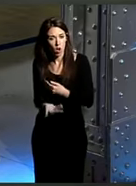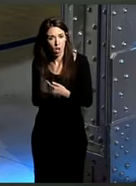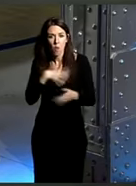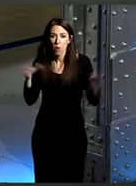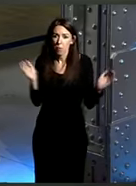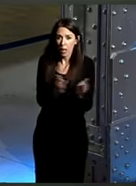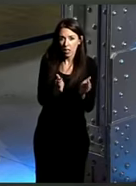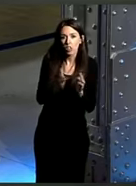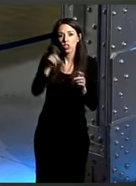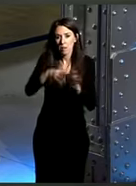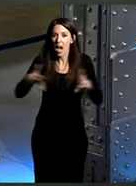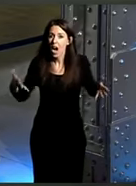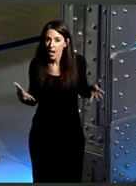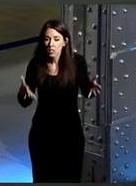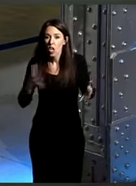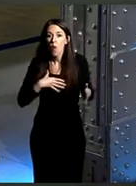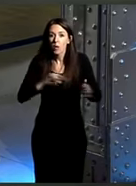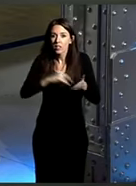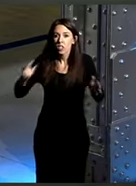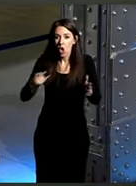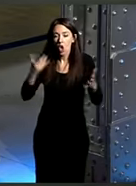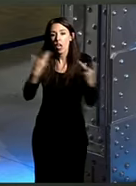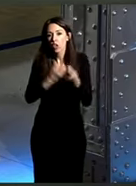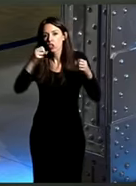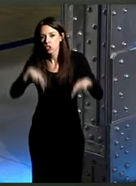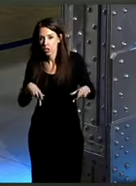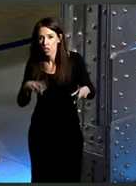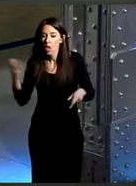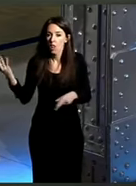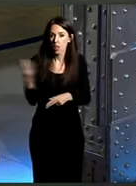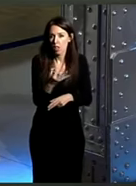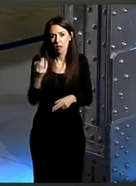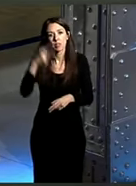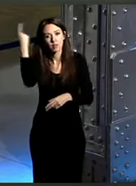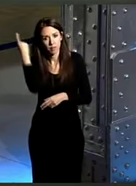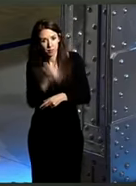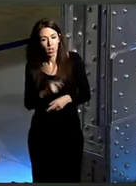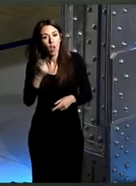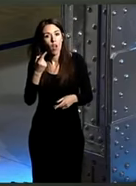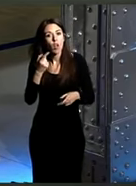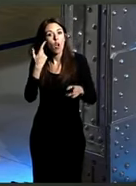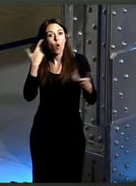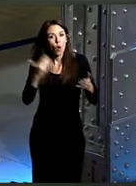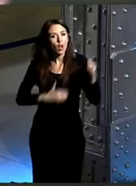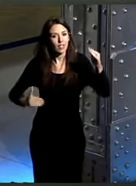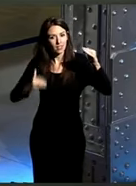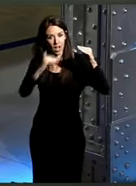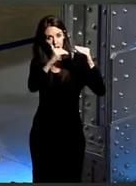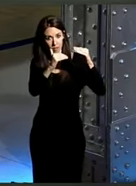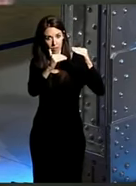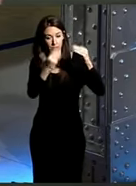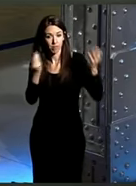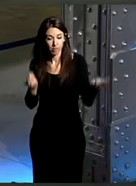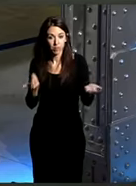hacer chiquito y se puede hacer grande. Se puede hacer con tecnología y sin tecnología. Pero hay que ser muy consciente del fenómeno de la escala y